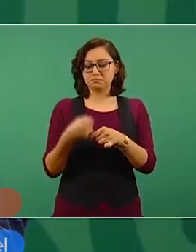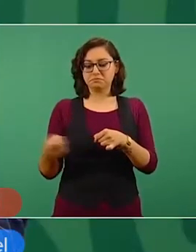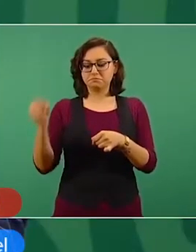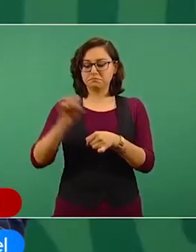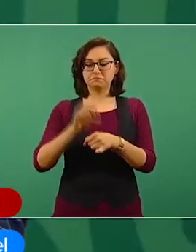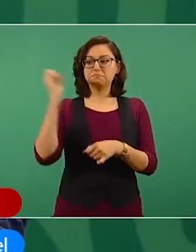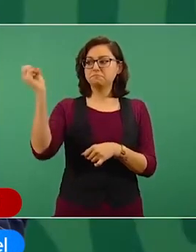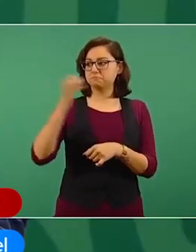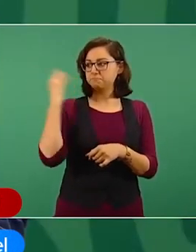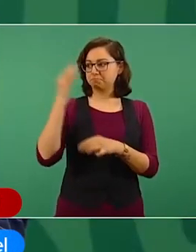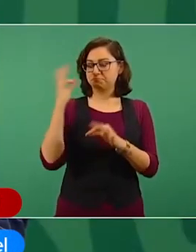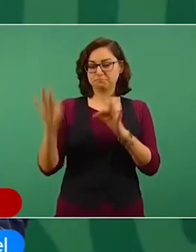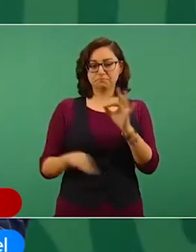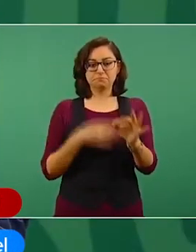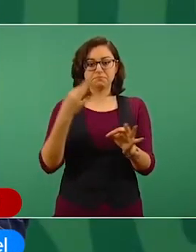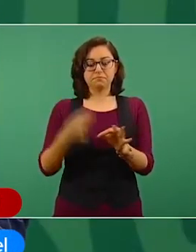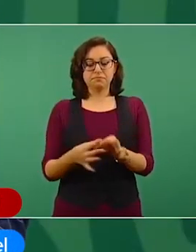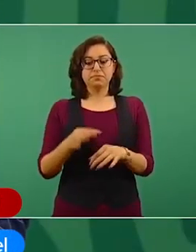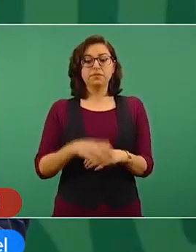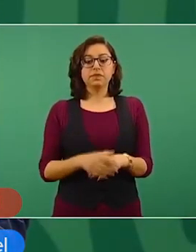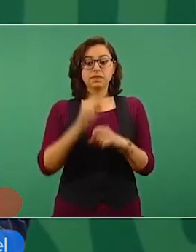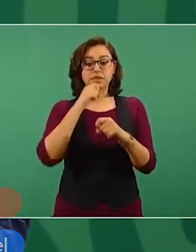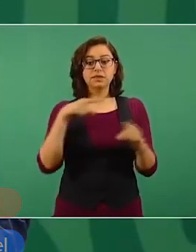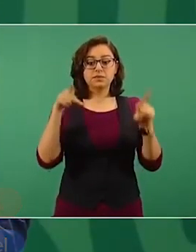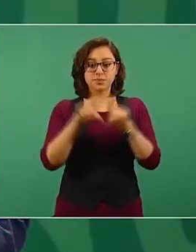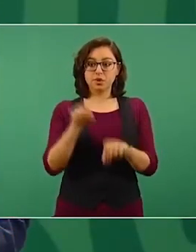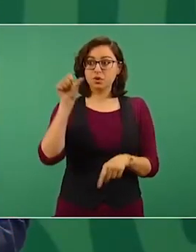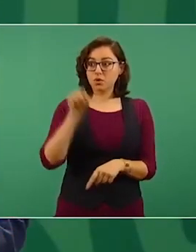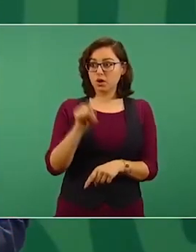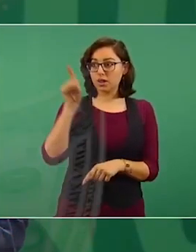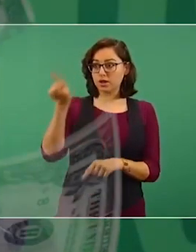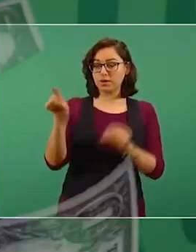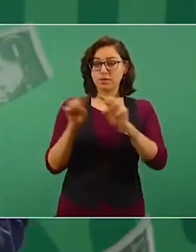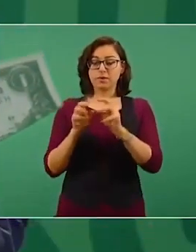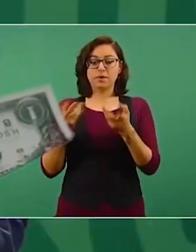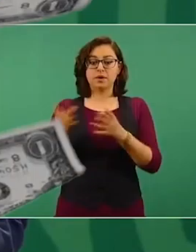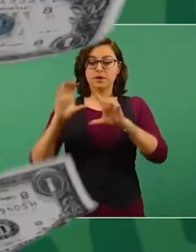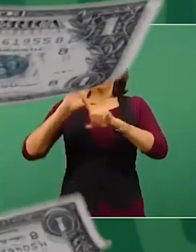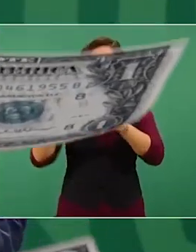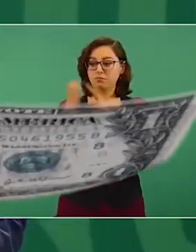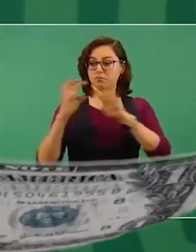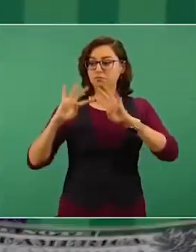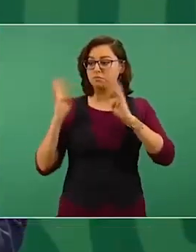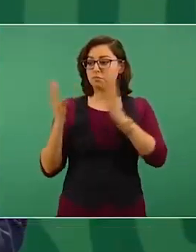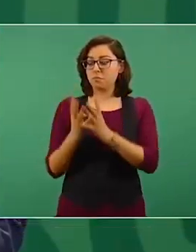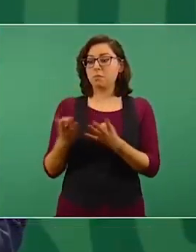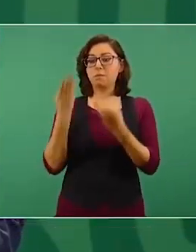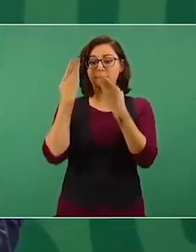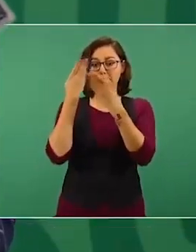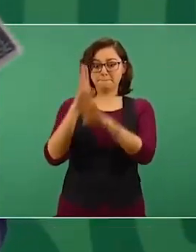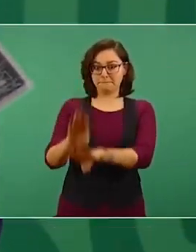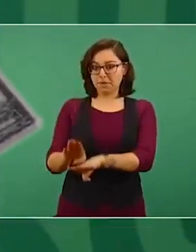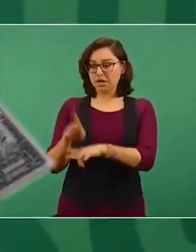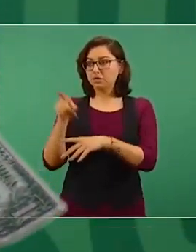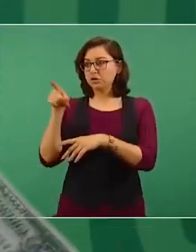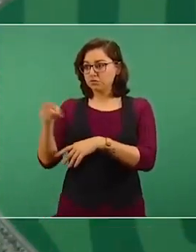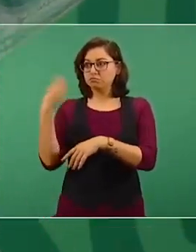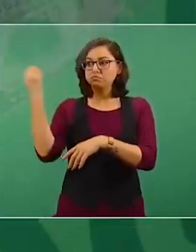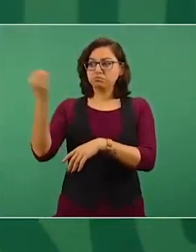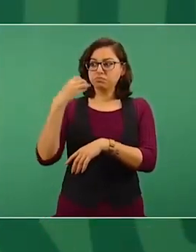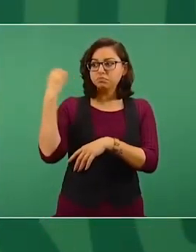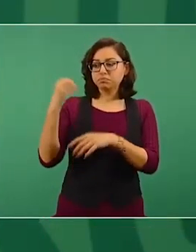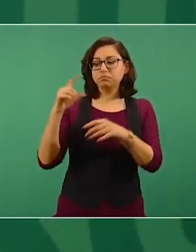El sexenio de Andrés Manuel López Obrador en el plano político muestra fortaleza, pero en el terreno económico existen una serie de